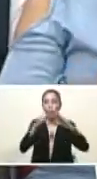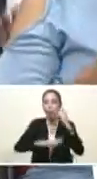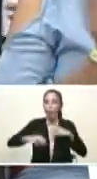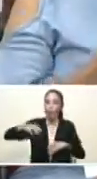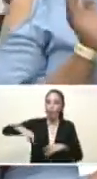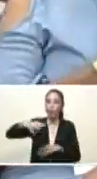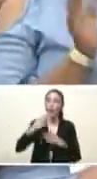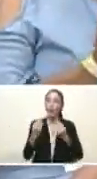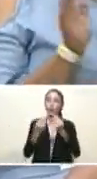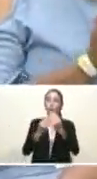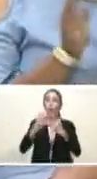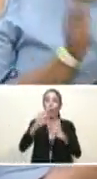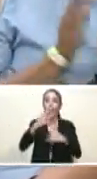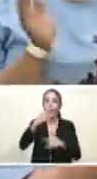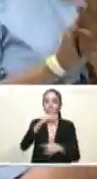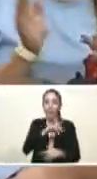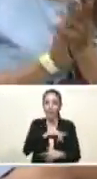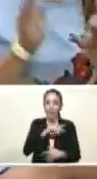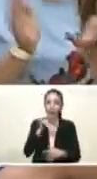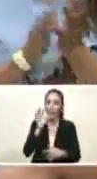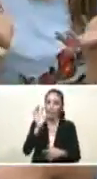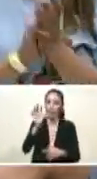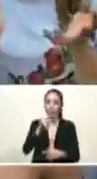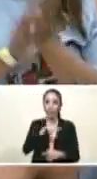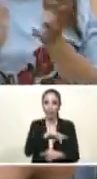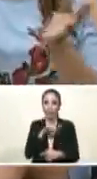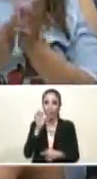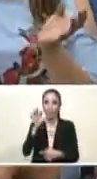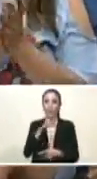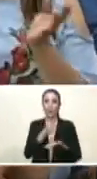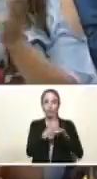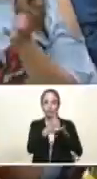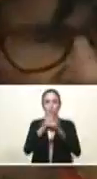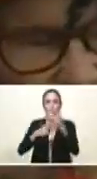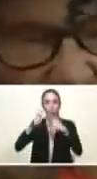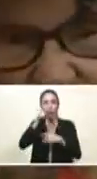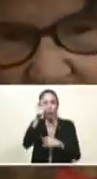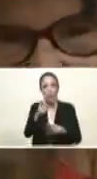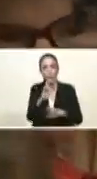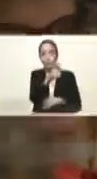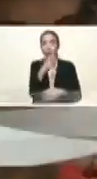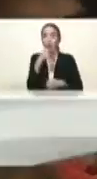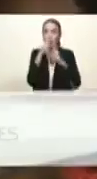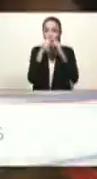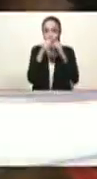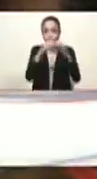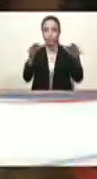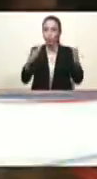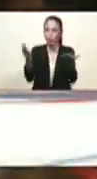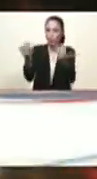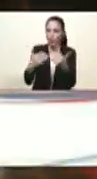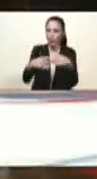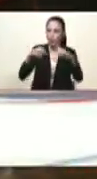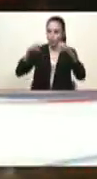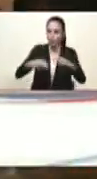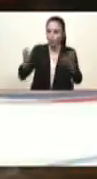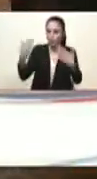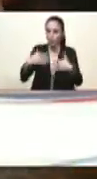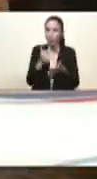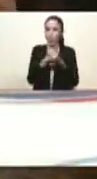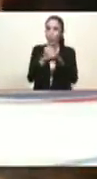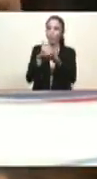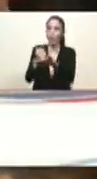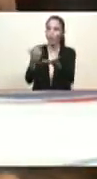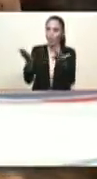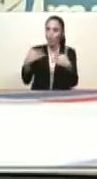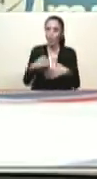de la patria, con la aplicación BQR, y decirle, venga para acá,